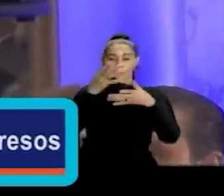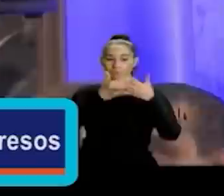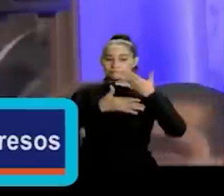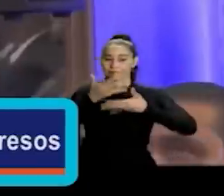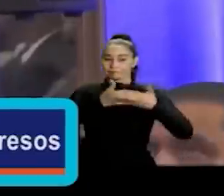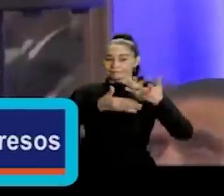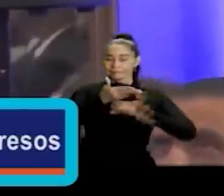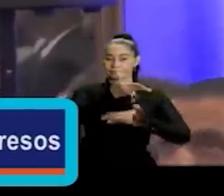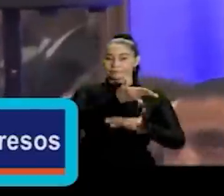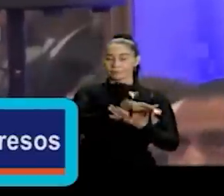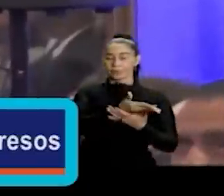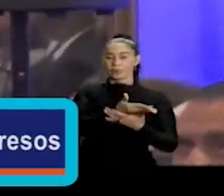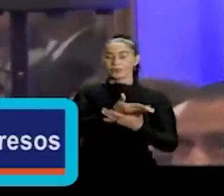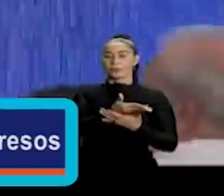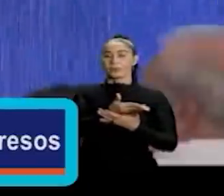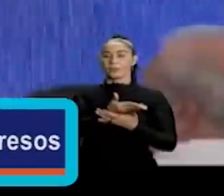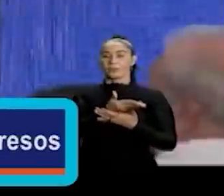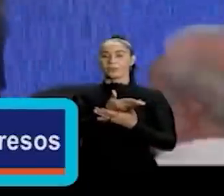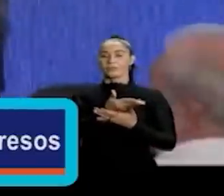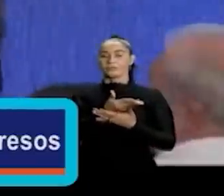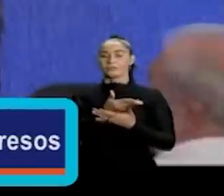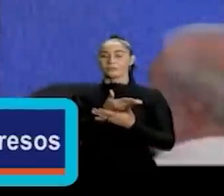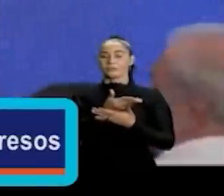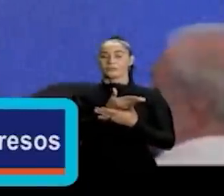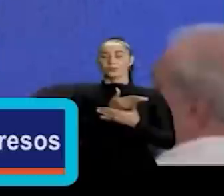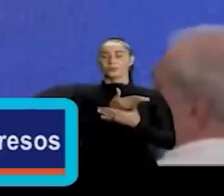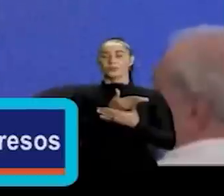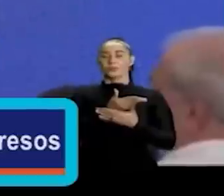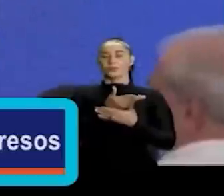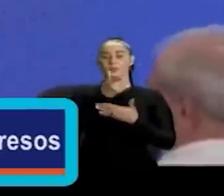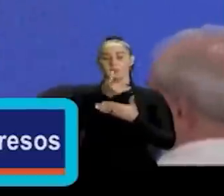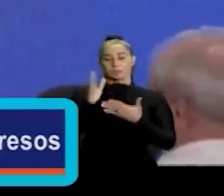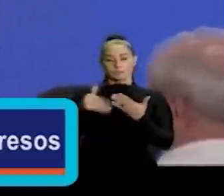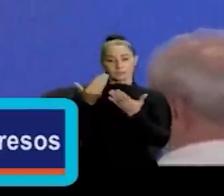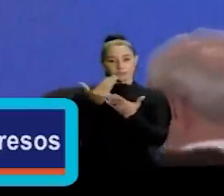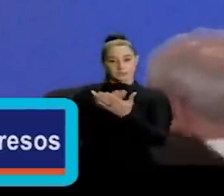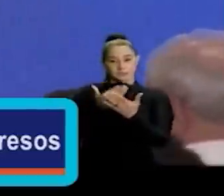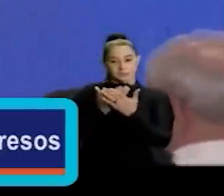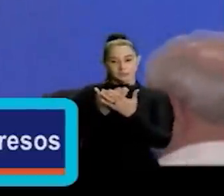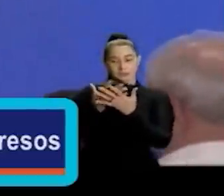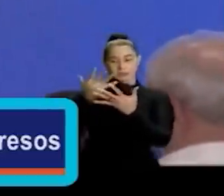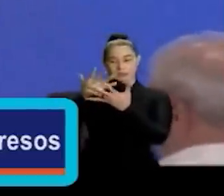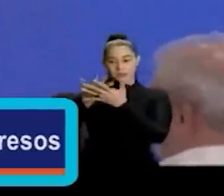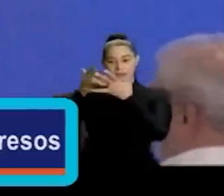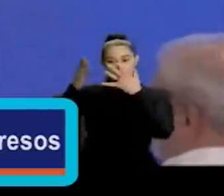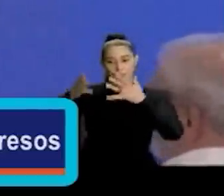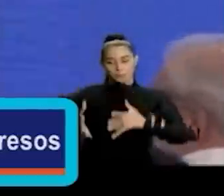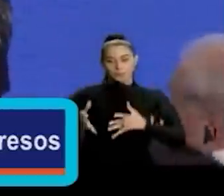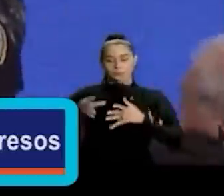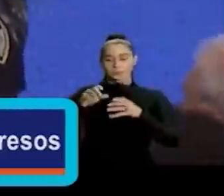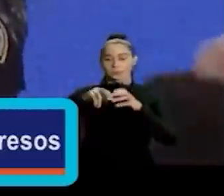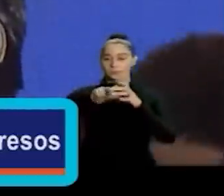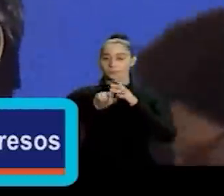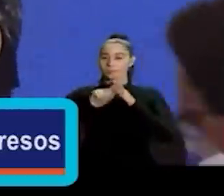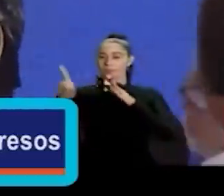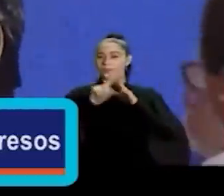participaron en la operación de llevar a esos